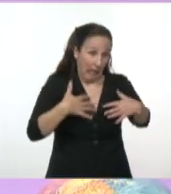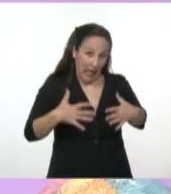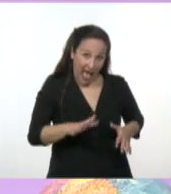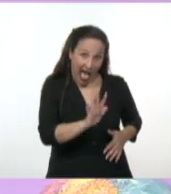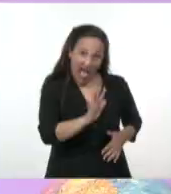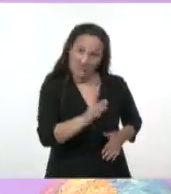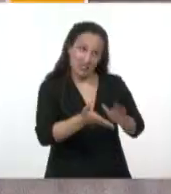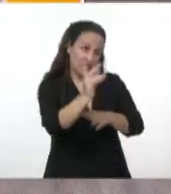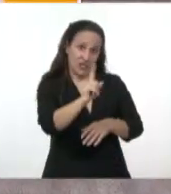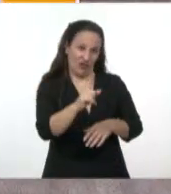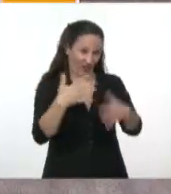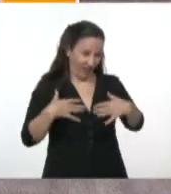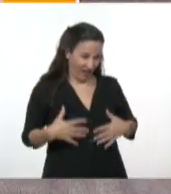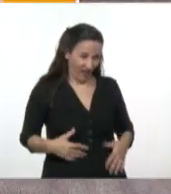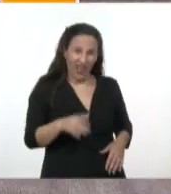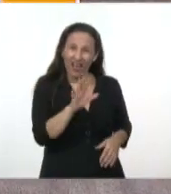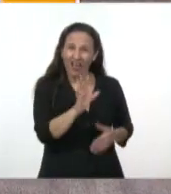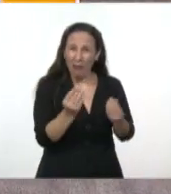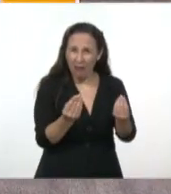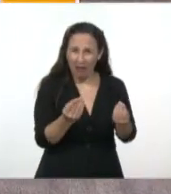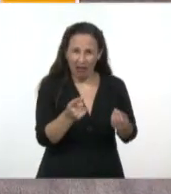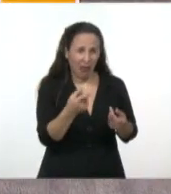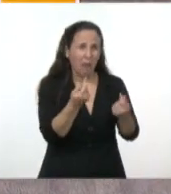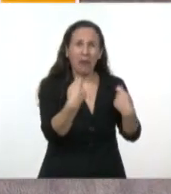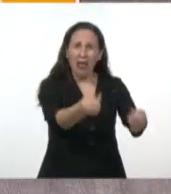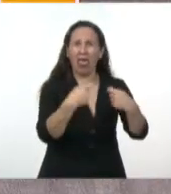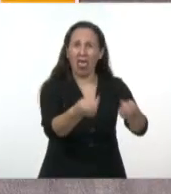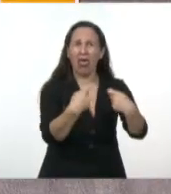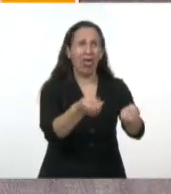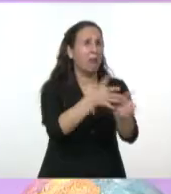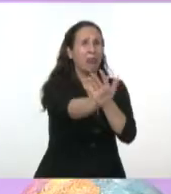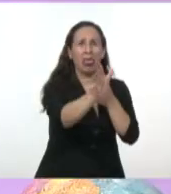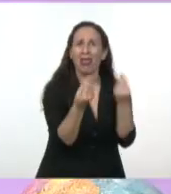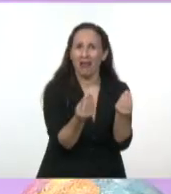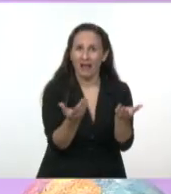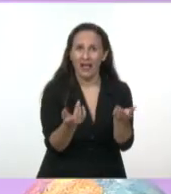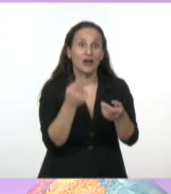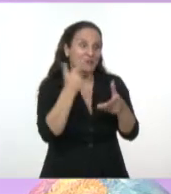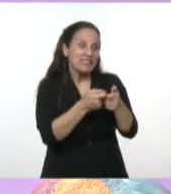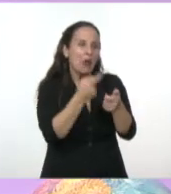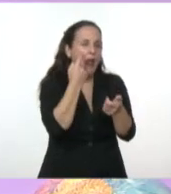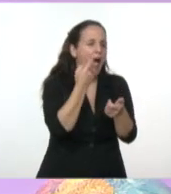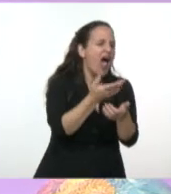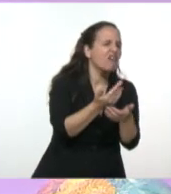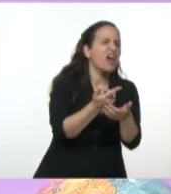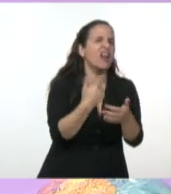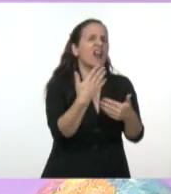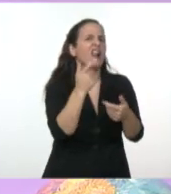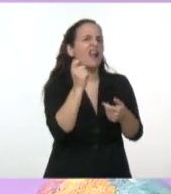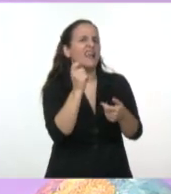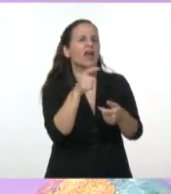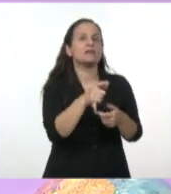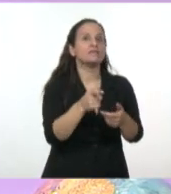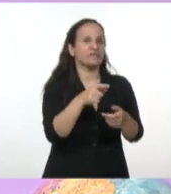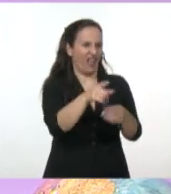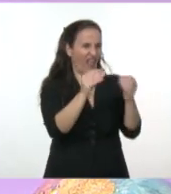¿por qué te vestís de esta manera? ¿En qué estás gastando la plata? Sí, o te revisa el celular y se fija con quién hablaste, o te dice, no, esa